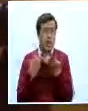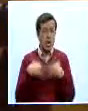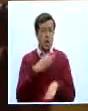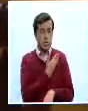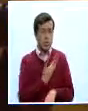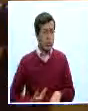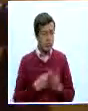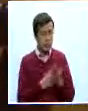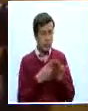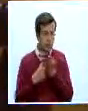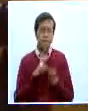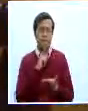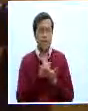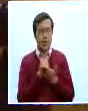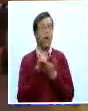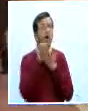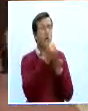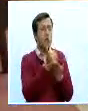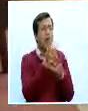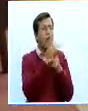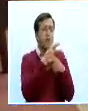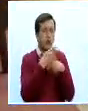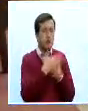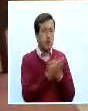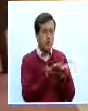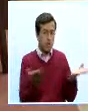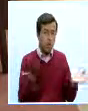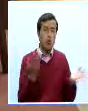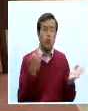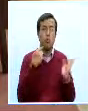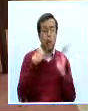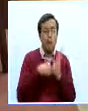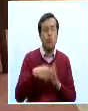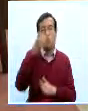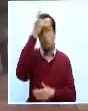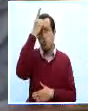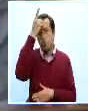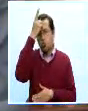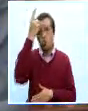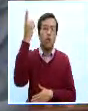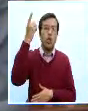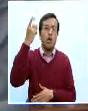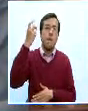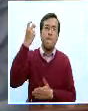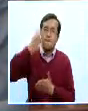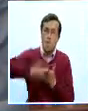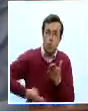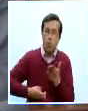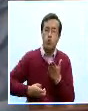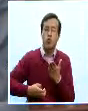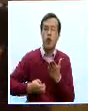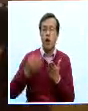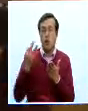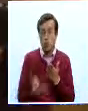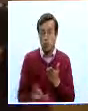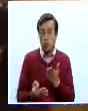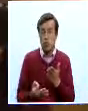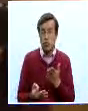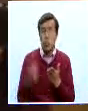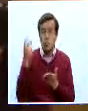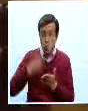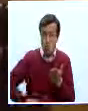las cifras y obviamente una manera de ayuda al sector productivo para en los costos que tienen implícitos el mantener un litigio una deuda con servicio de rentas